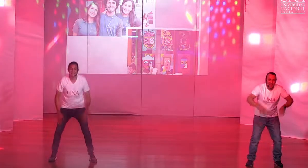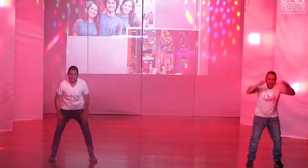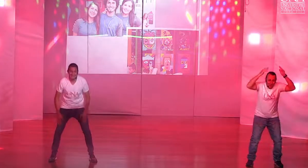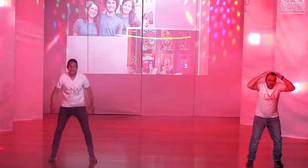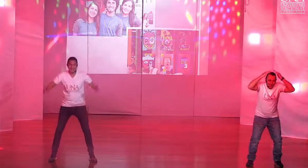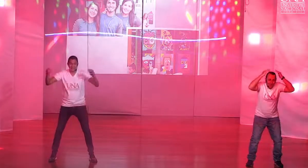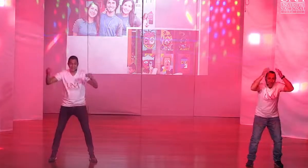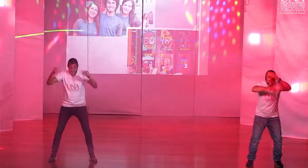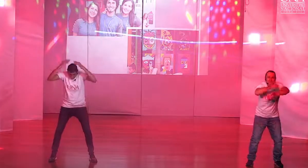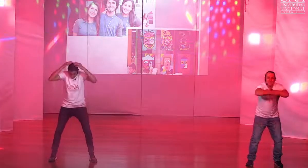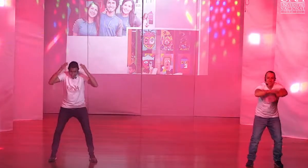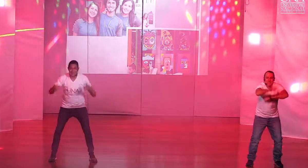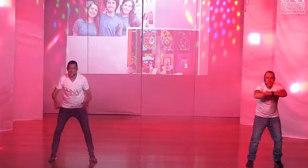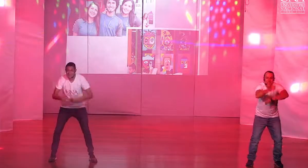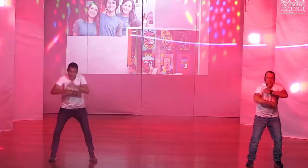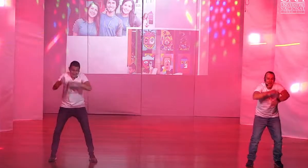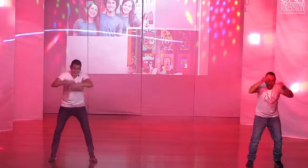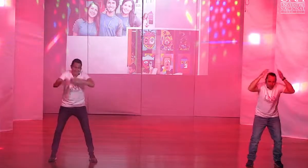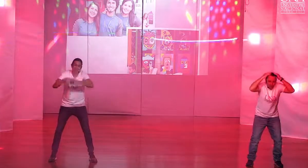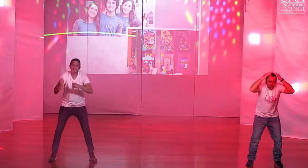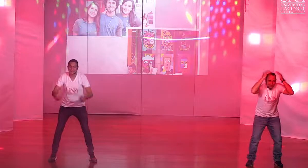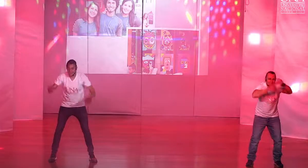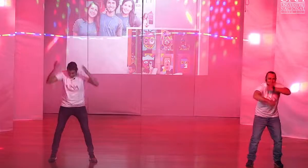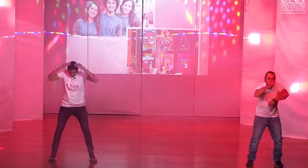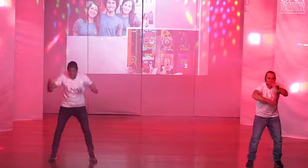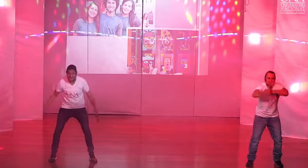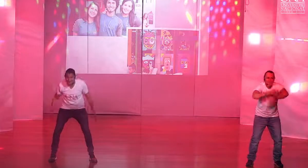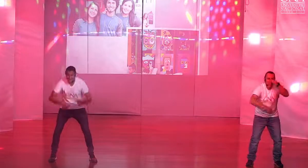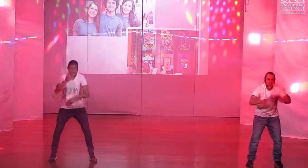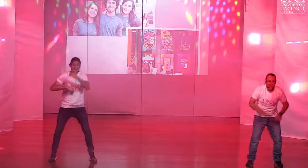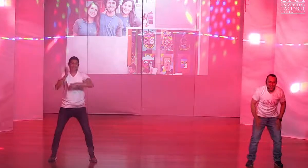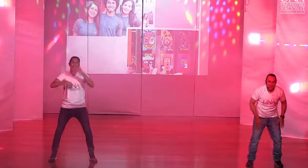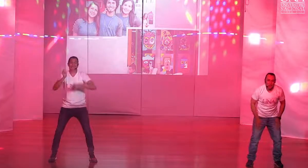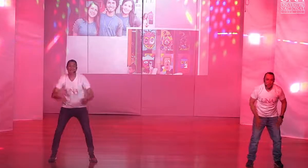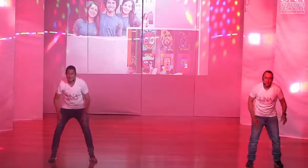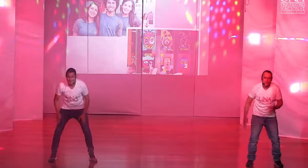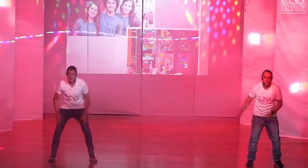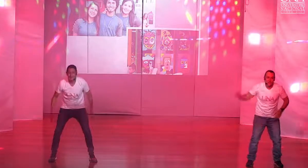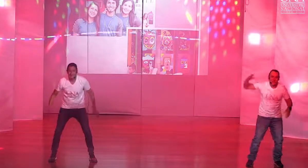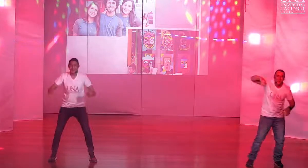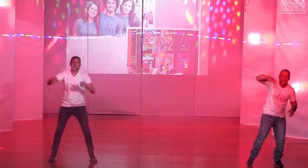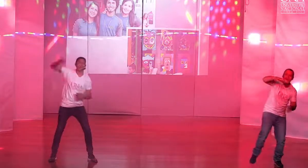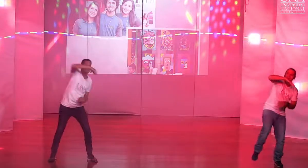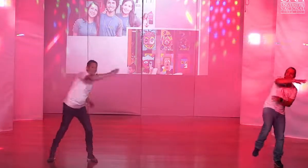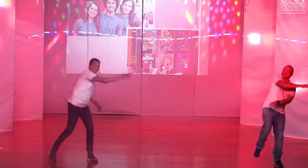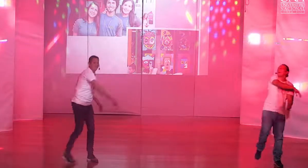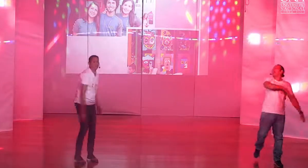carro, avión, bicicleta, avión, bicicleta invertida, carro, bote.